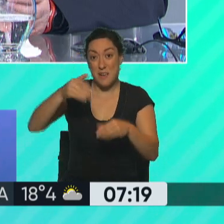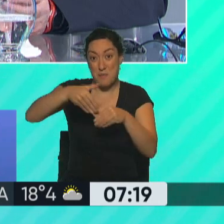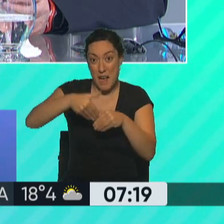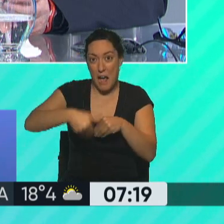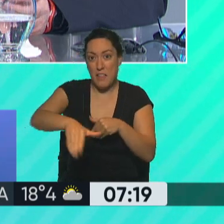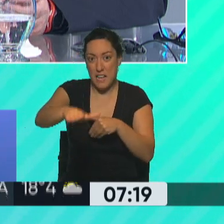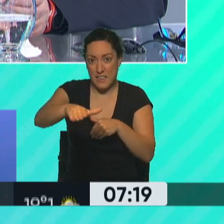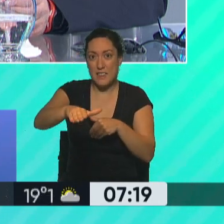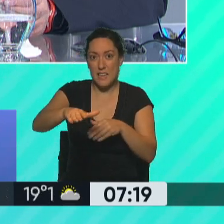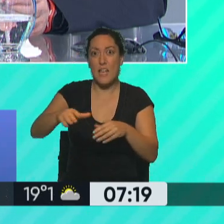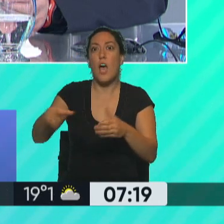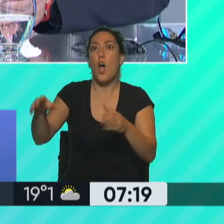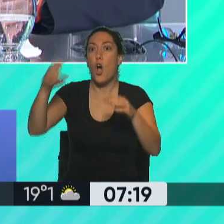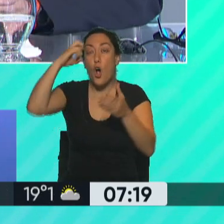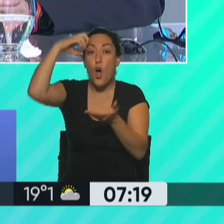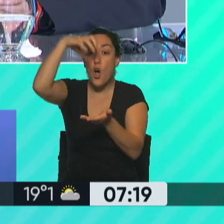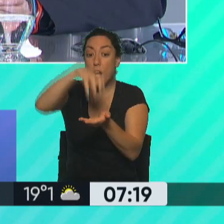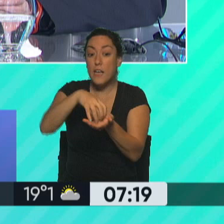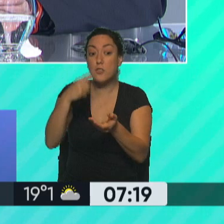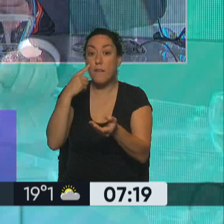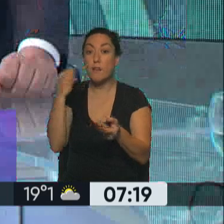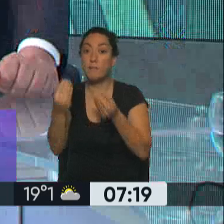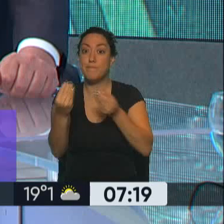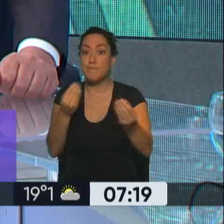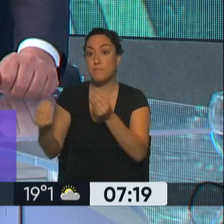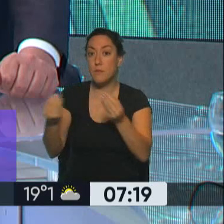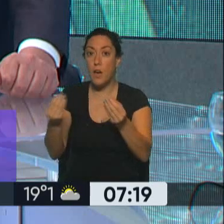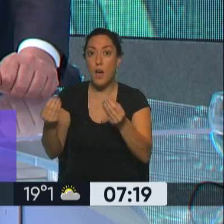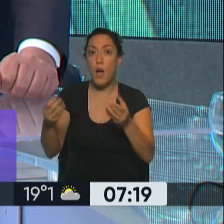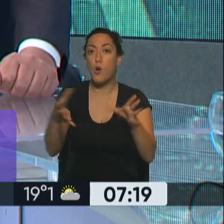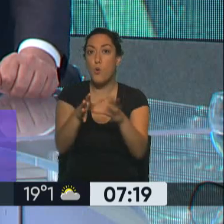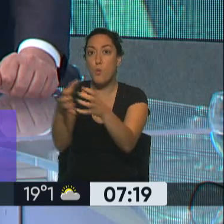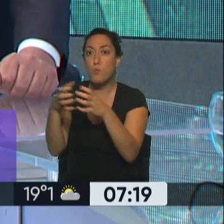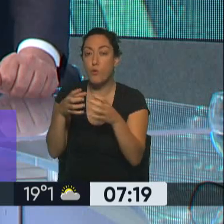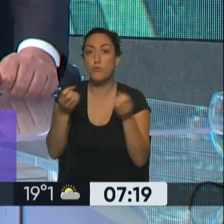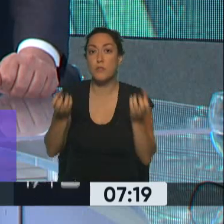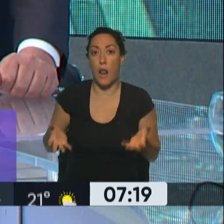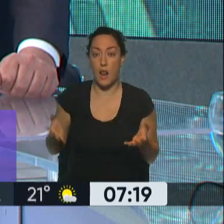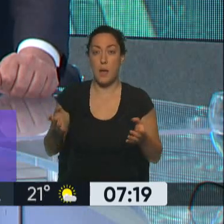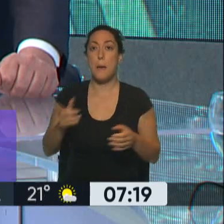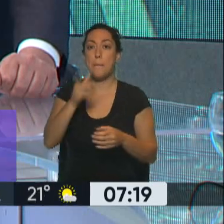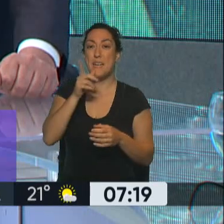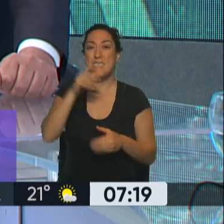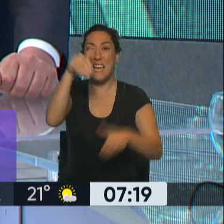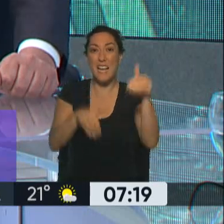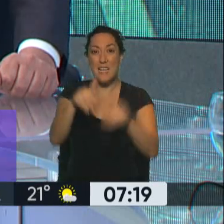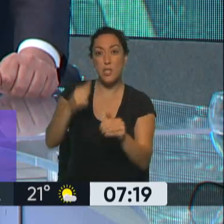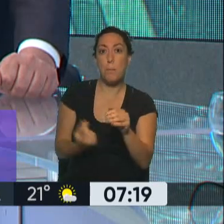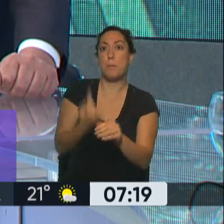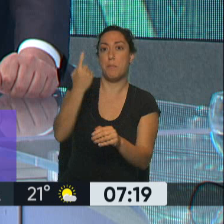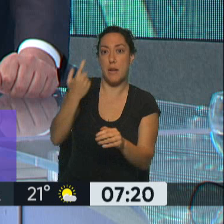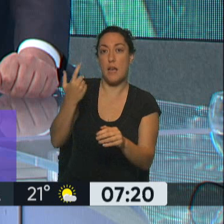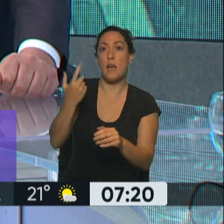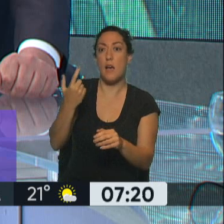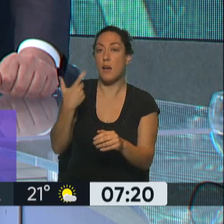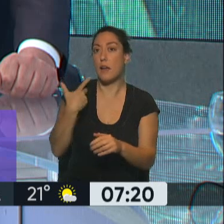los números en el Congreso hay que ver cómo se reacomodan. Sí, daba la sensación, después de la primera vuelta, que el